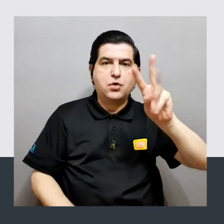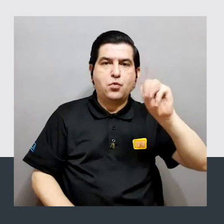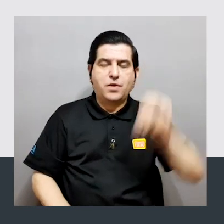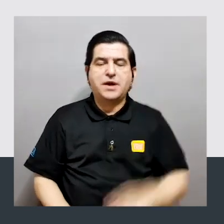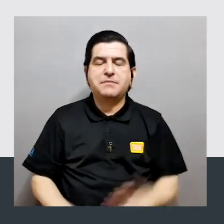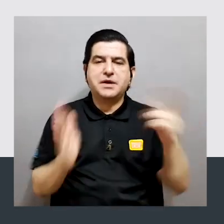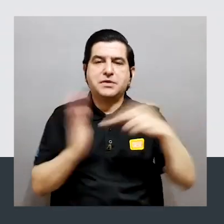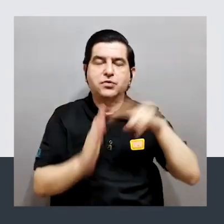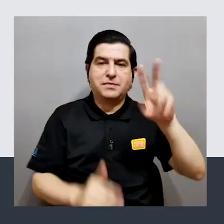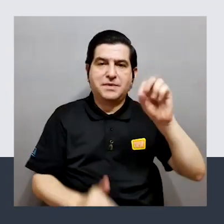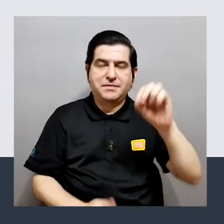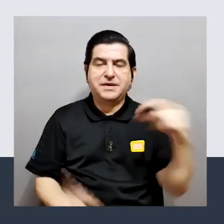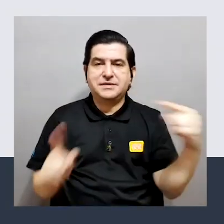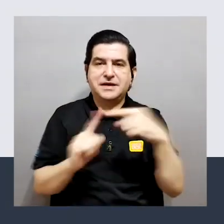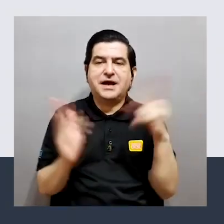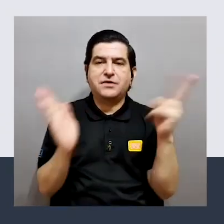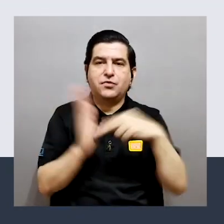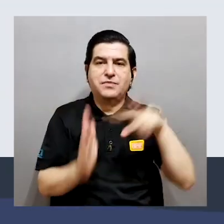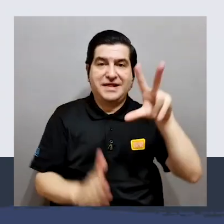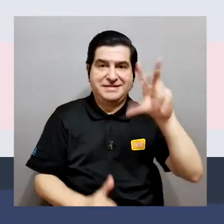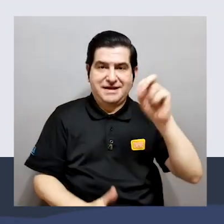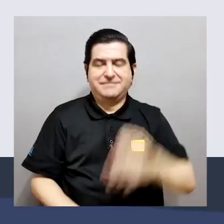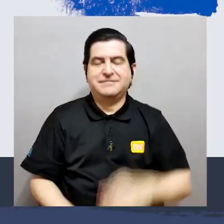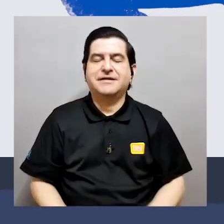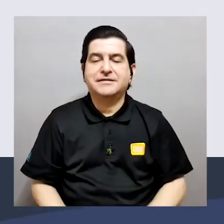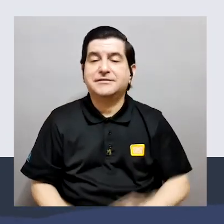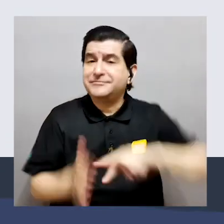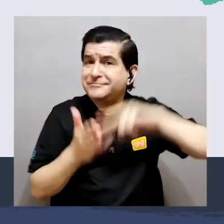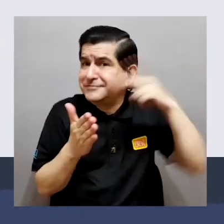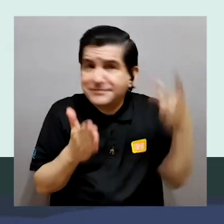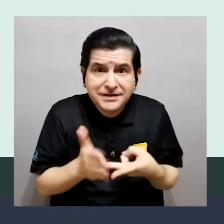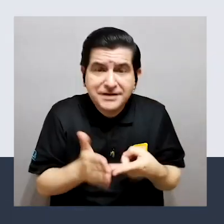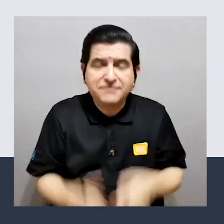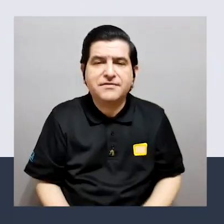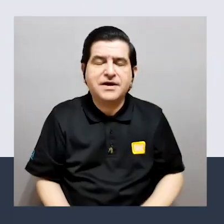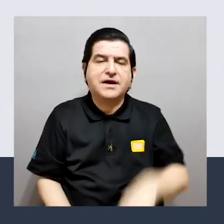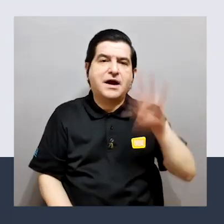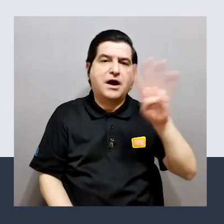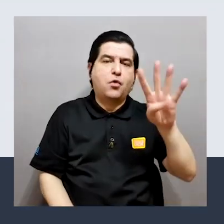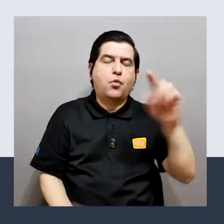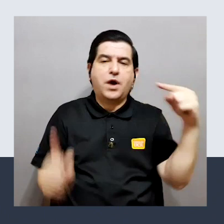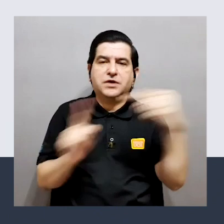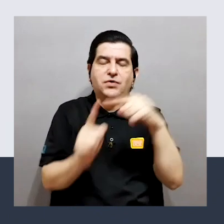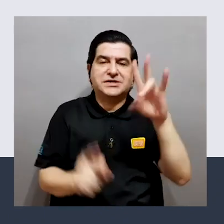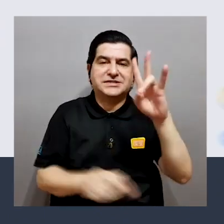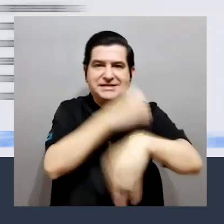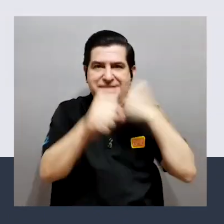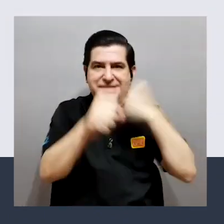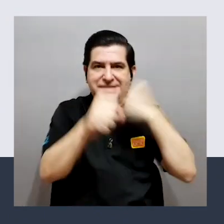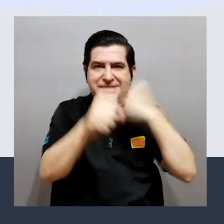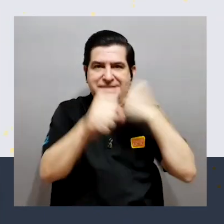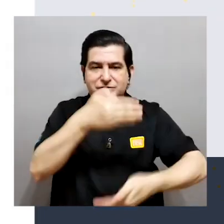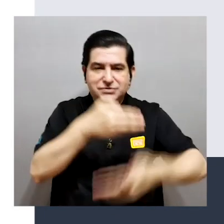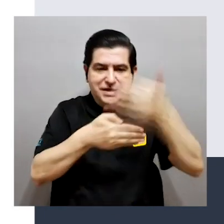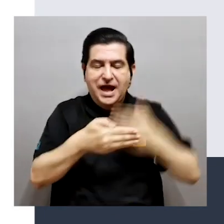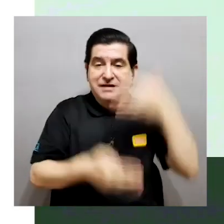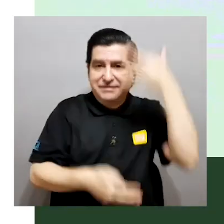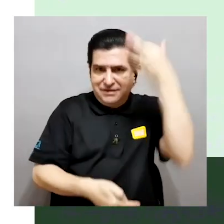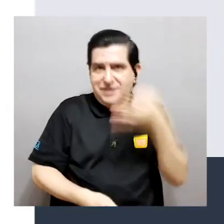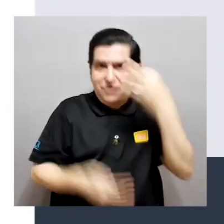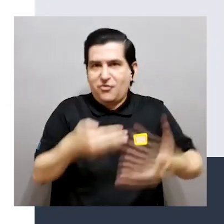IBM entre el 2020 y el 2030, es decir, entre 4 y 7 años antes de lo